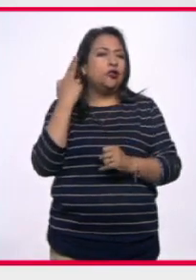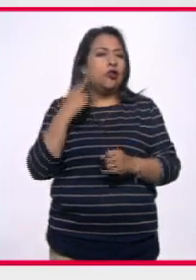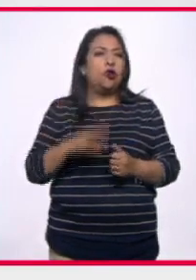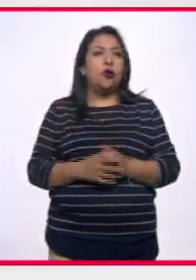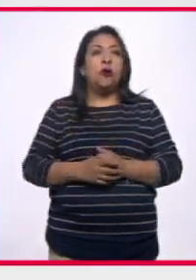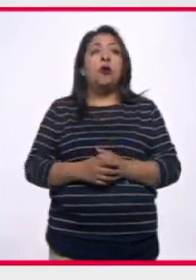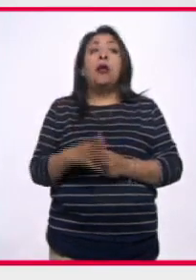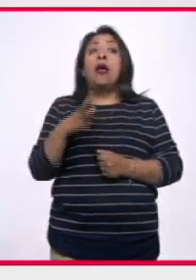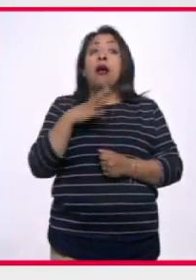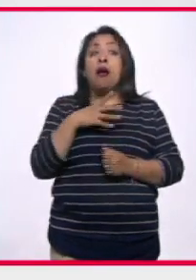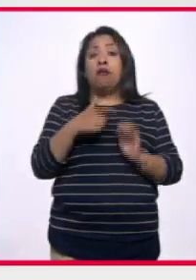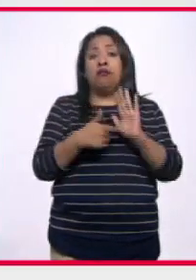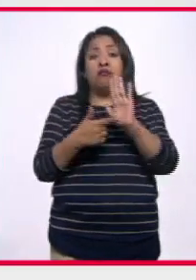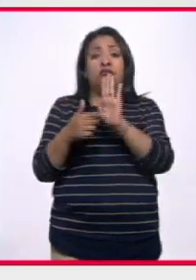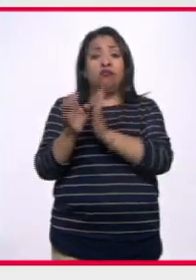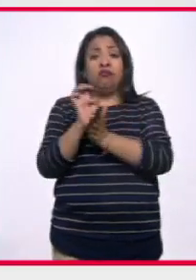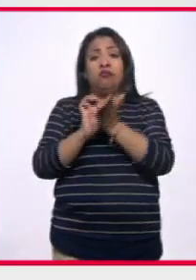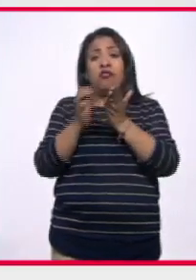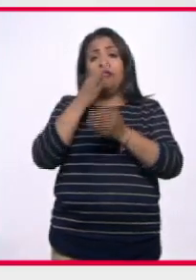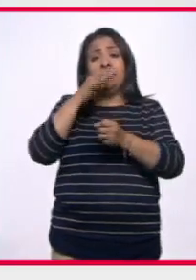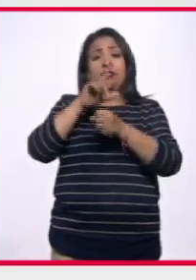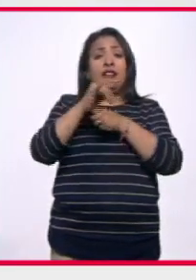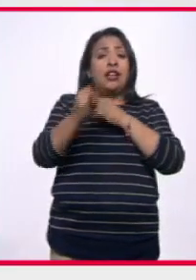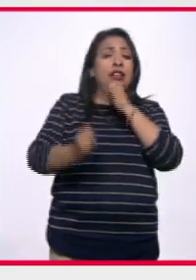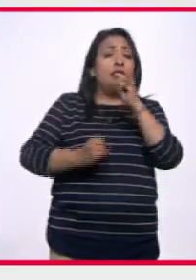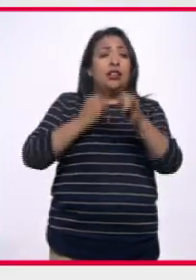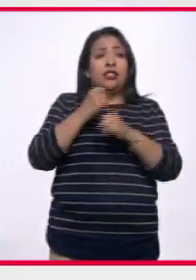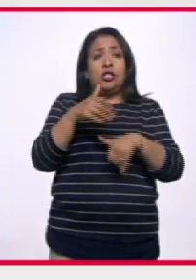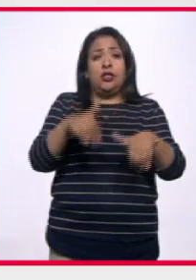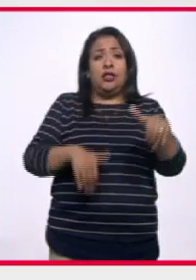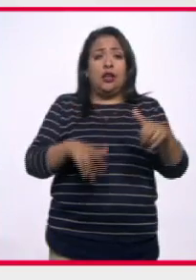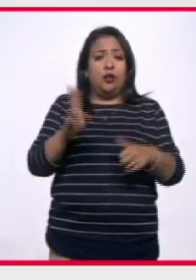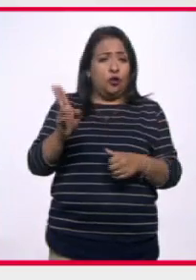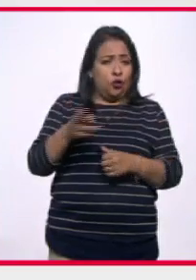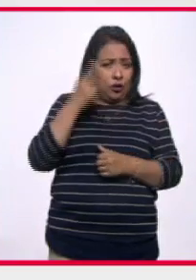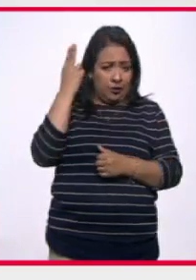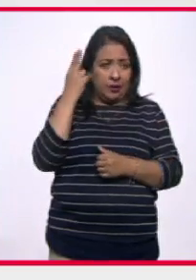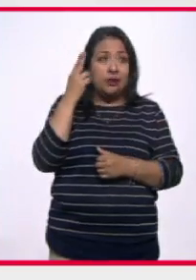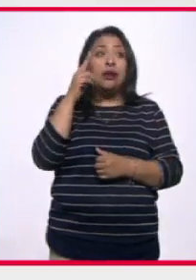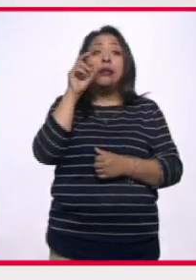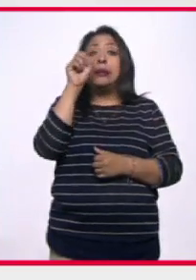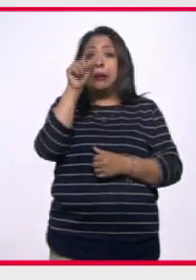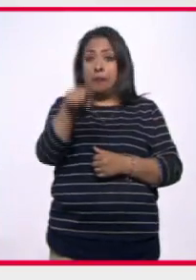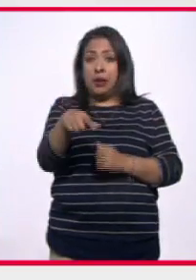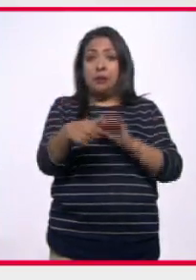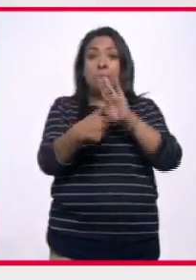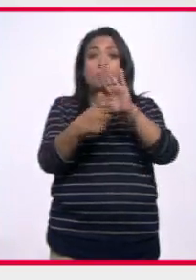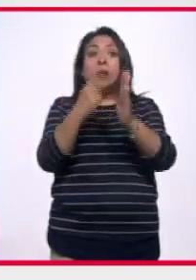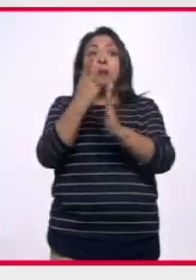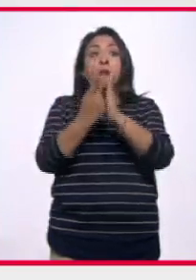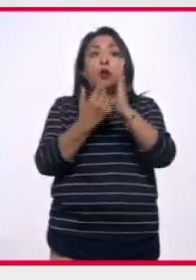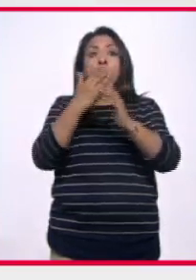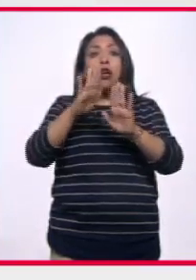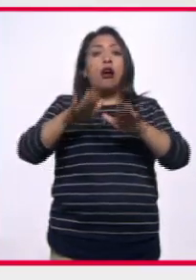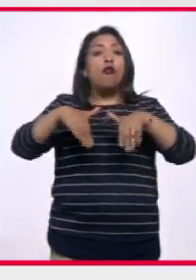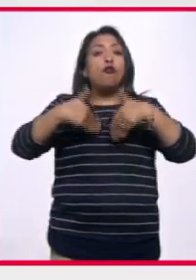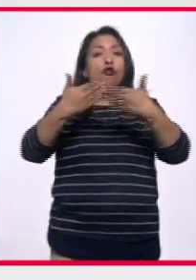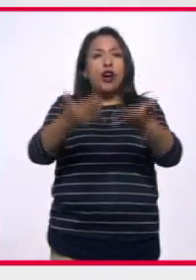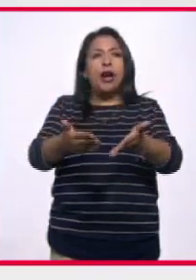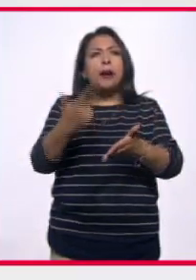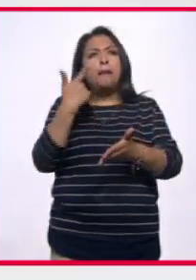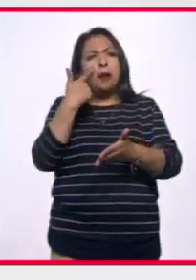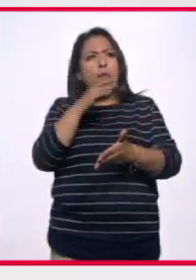además de la oferta escénica que ofrece el festival internacional de teatro universitario también exhiben proyectos al aire libre que